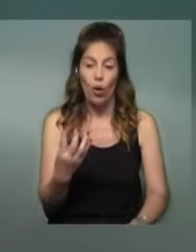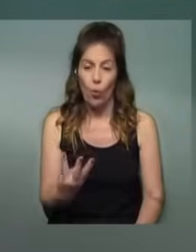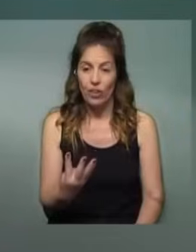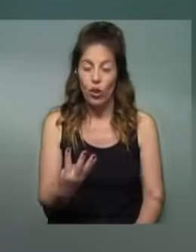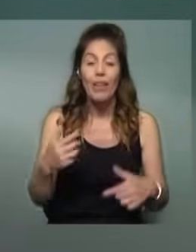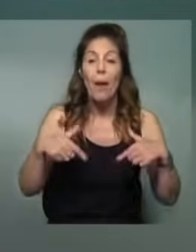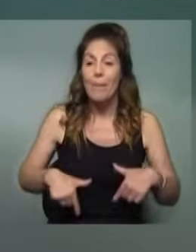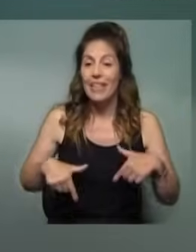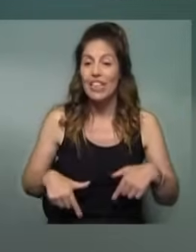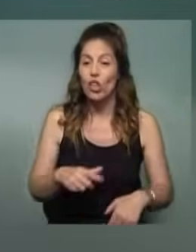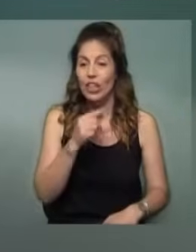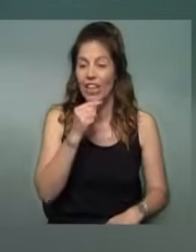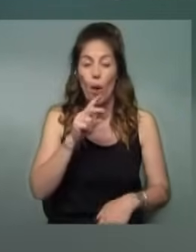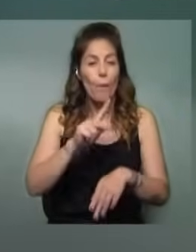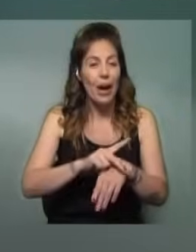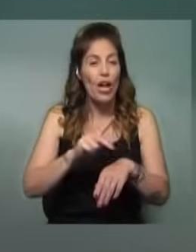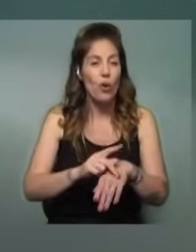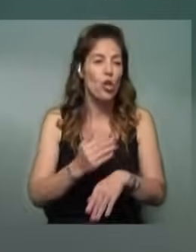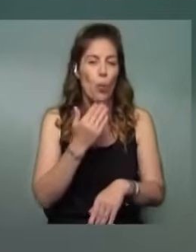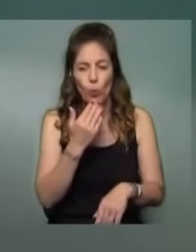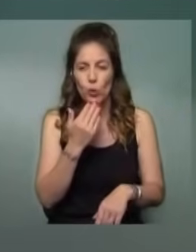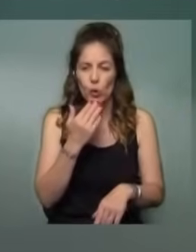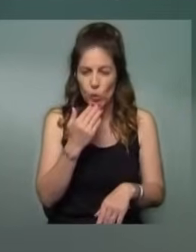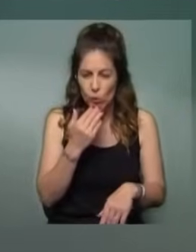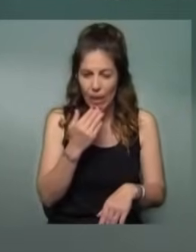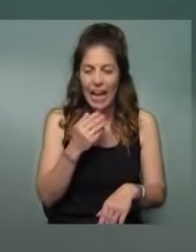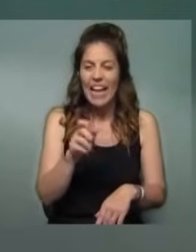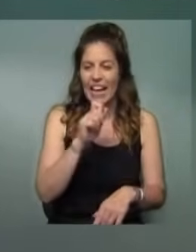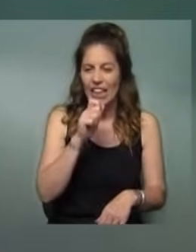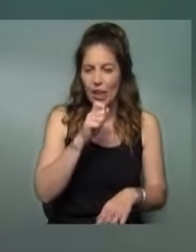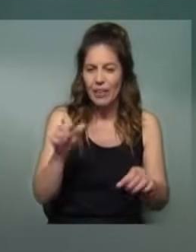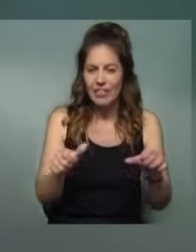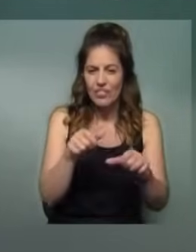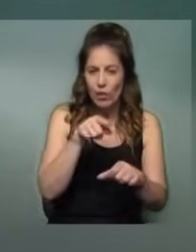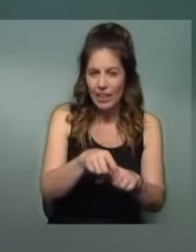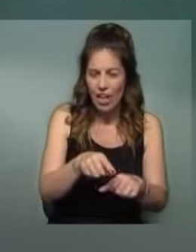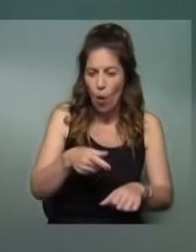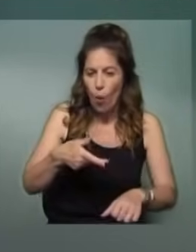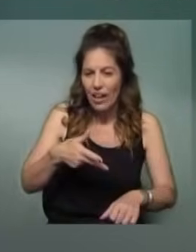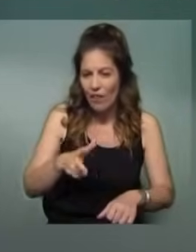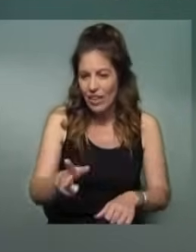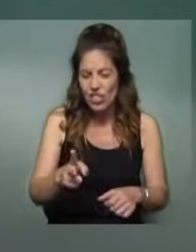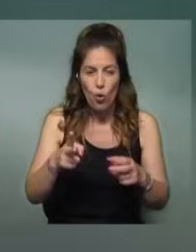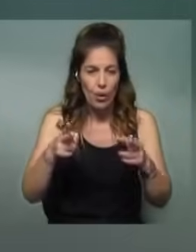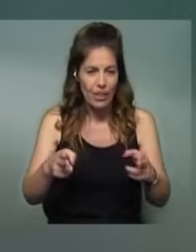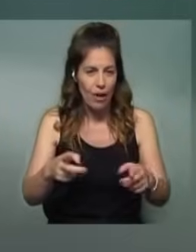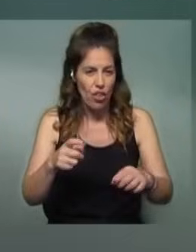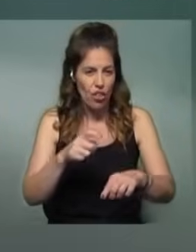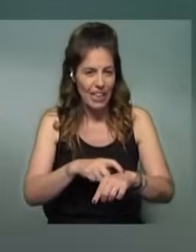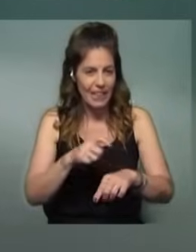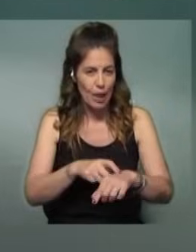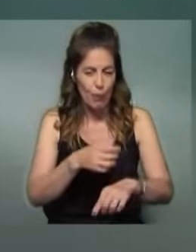paraguayo puso en duda que la entrevista se haya hecho en el lugar y durante las fechas o en el intervalo de tiempo